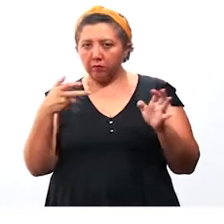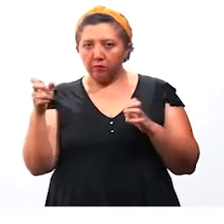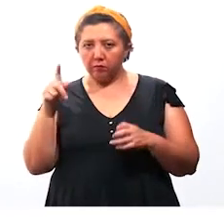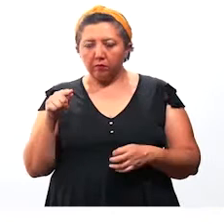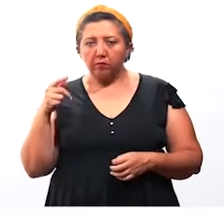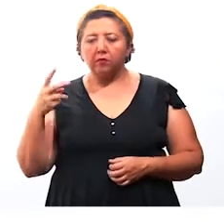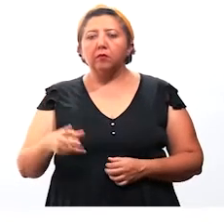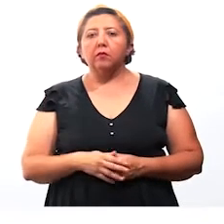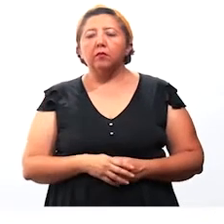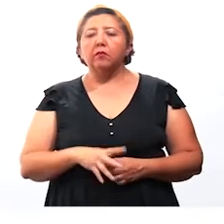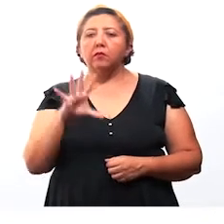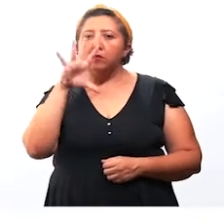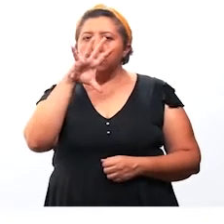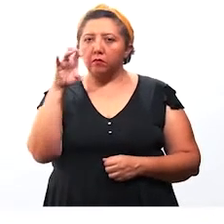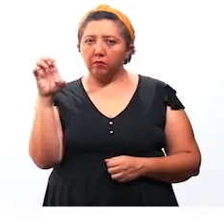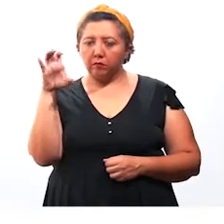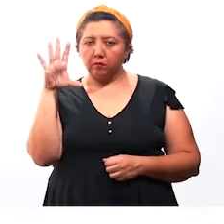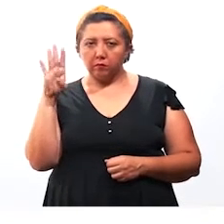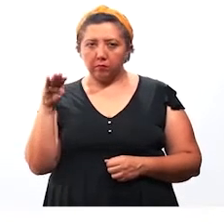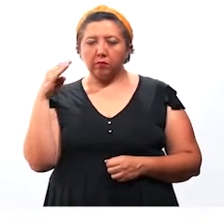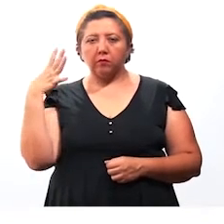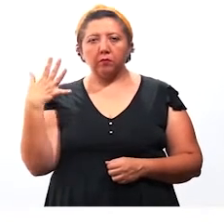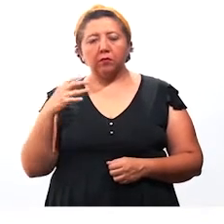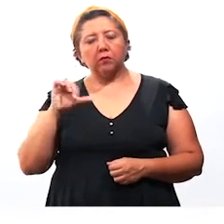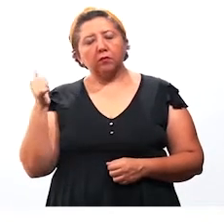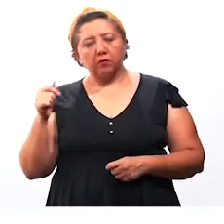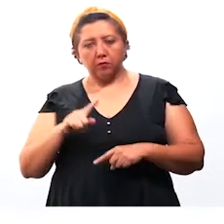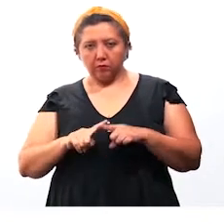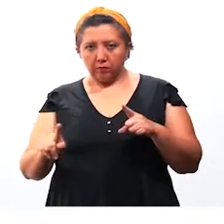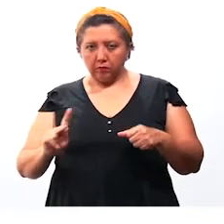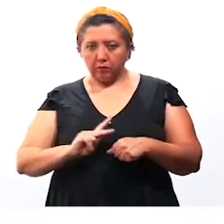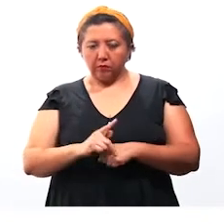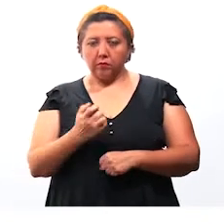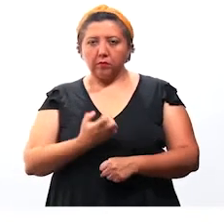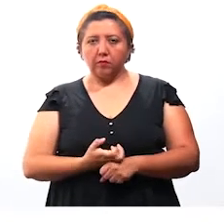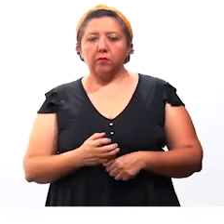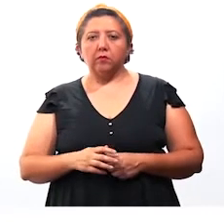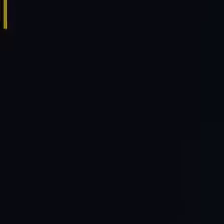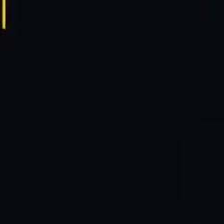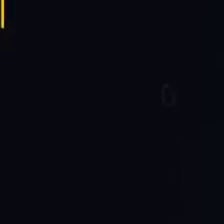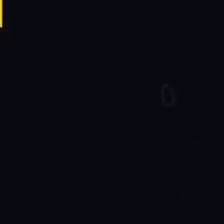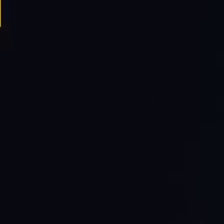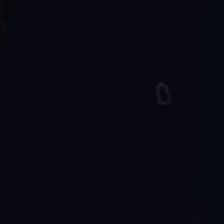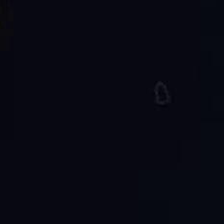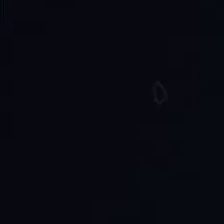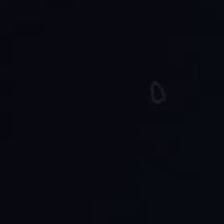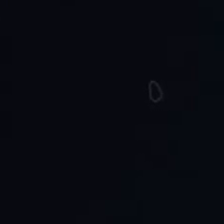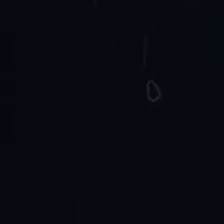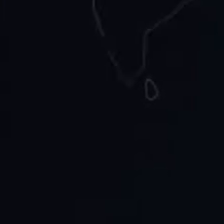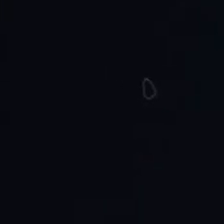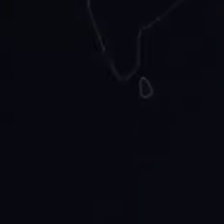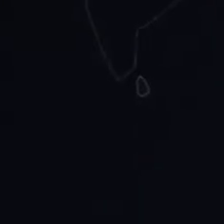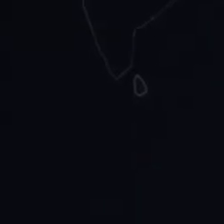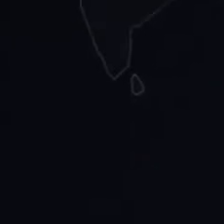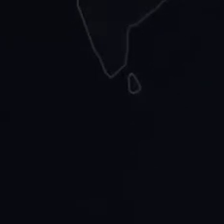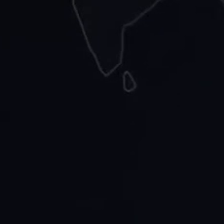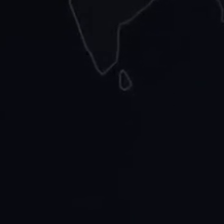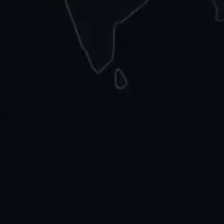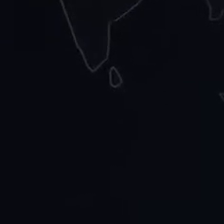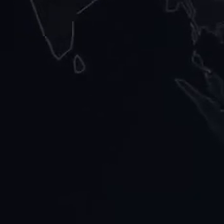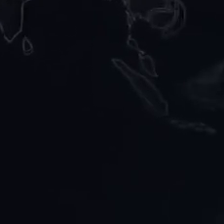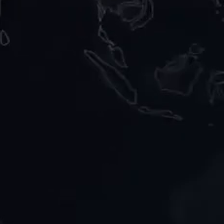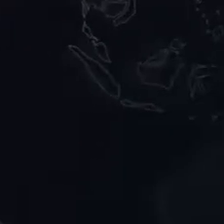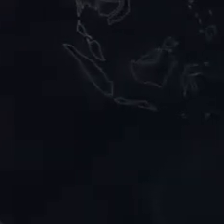75.282 casos positivos, 595 son de otro país u otro estado. Específicamente en Mérida se